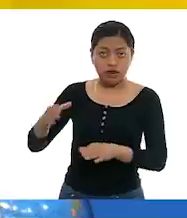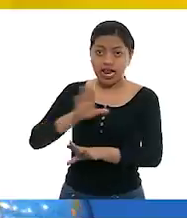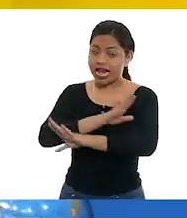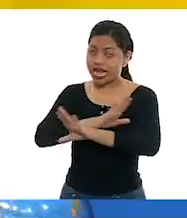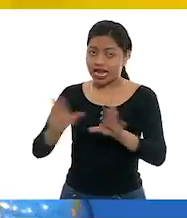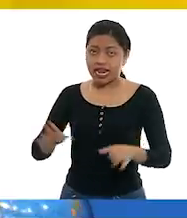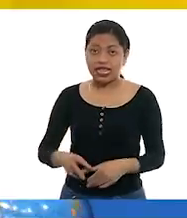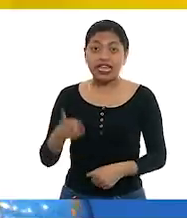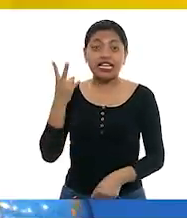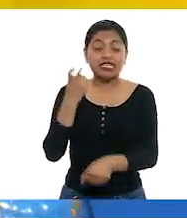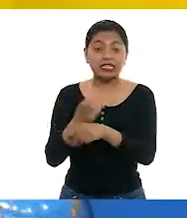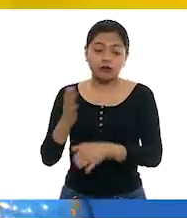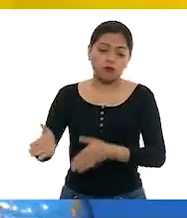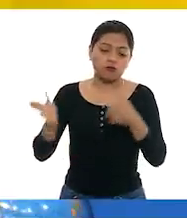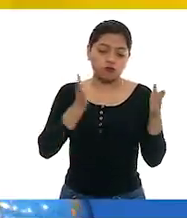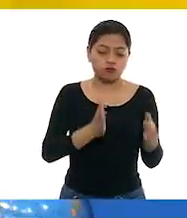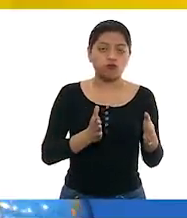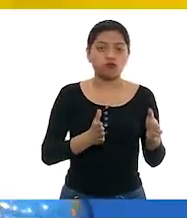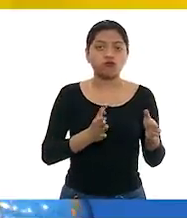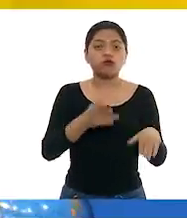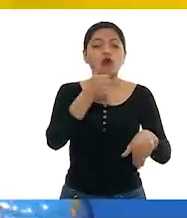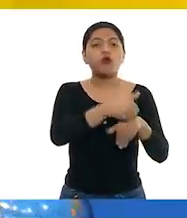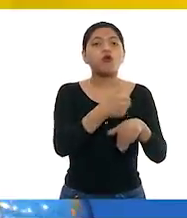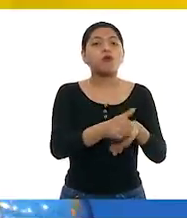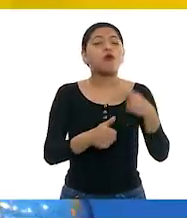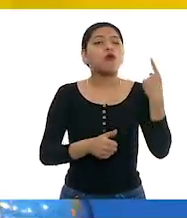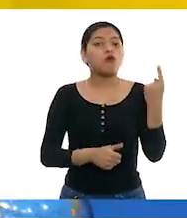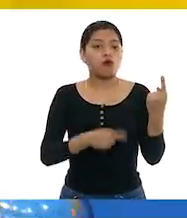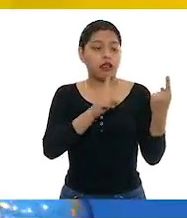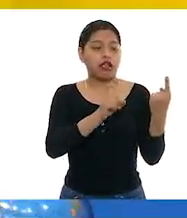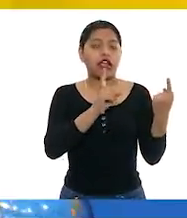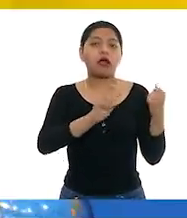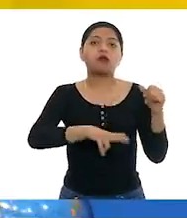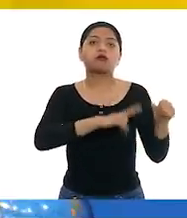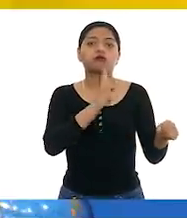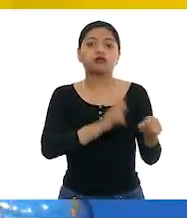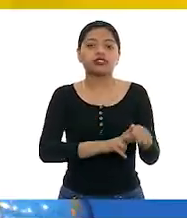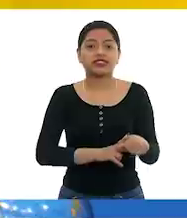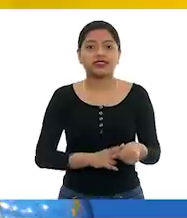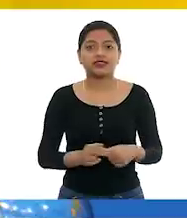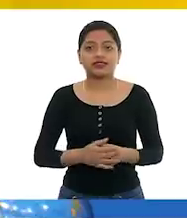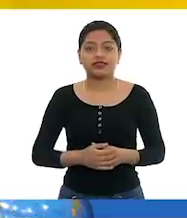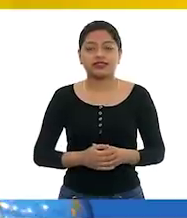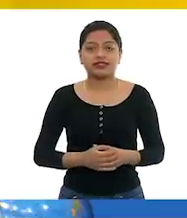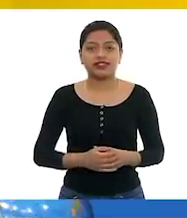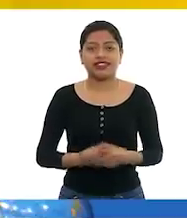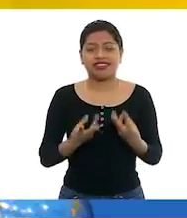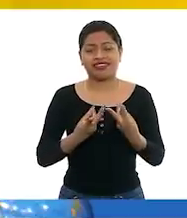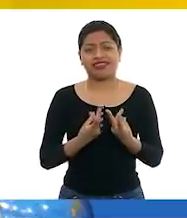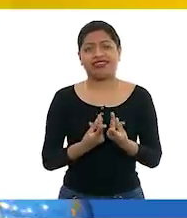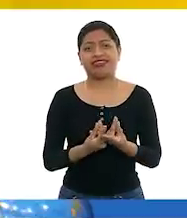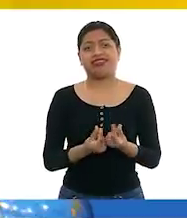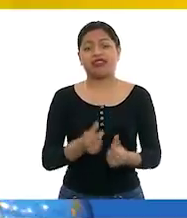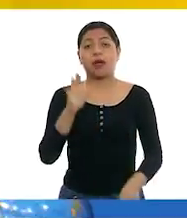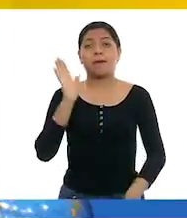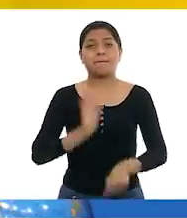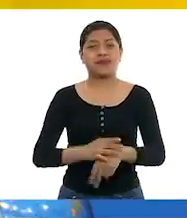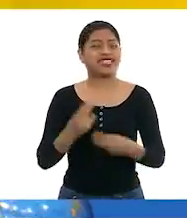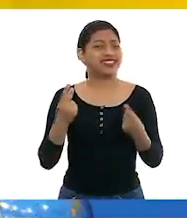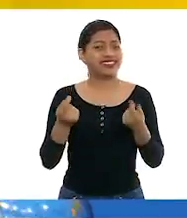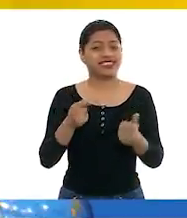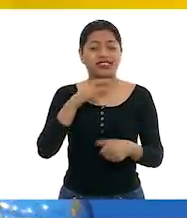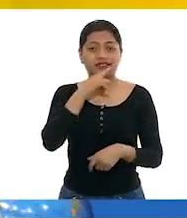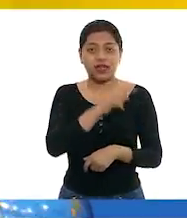lugar quedó el chocolate del plato 1 que tenía agua natural. Y el que se derritió más rápido fue el del plato 2